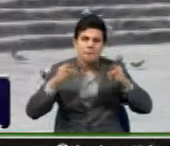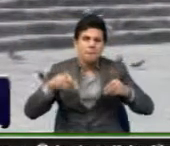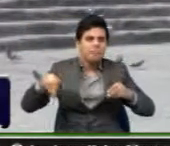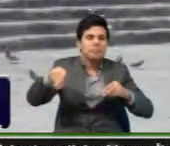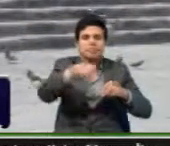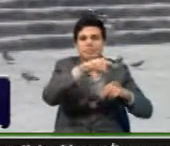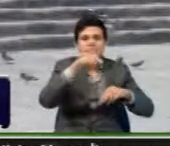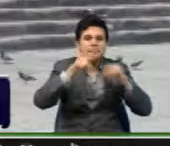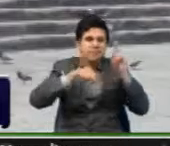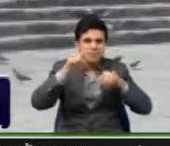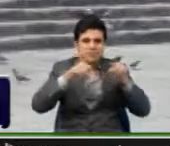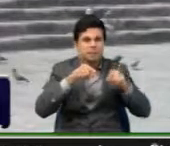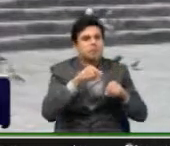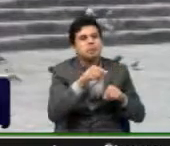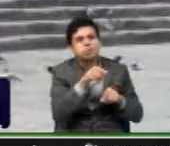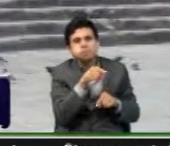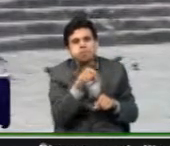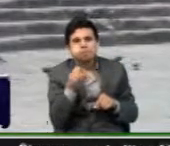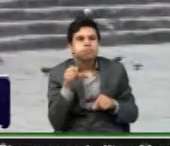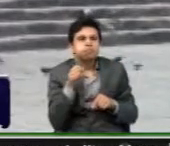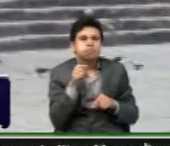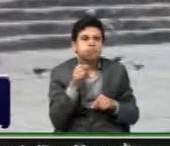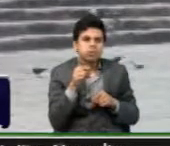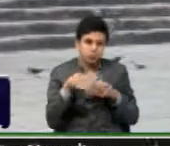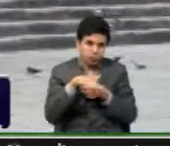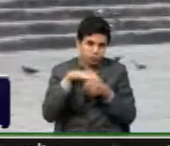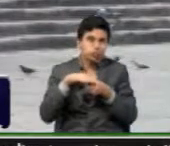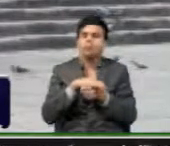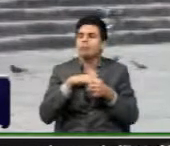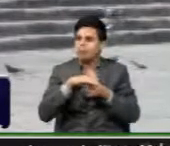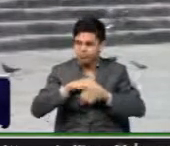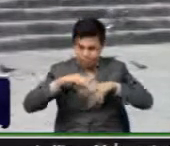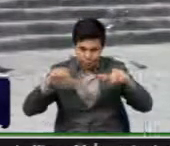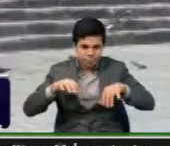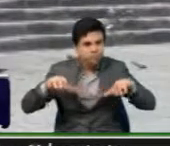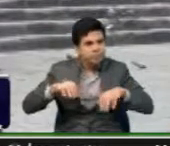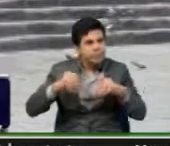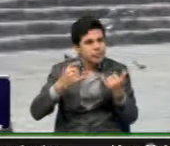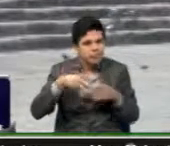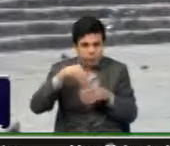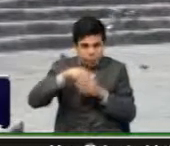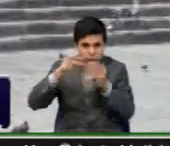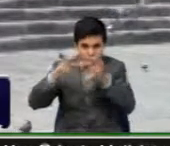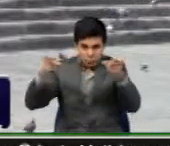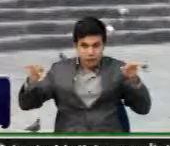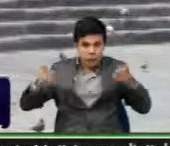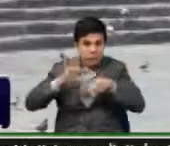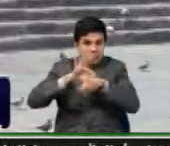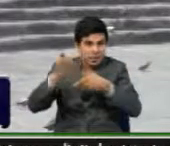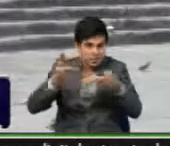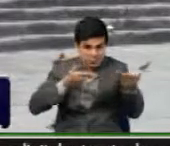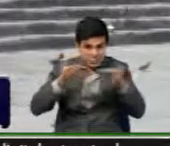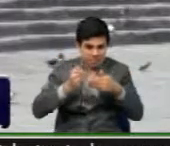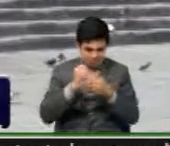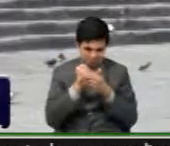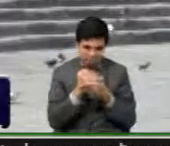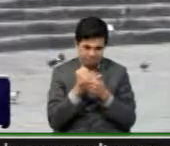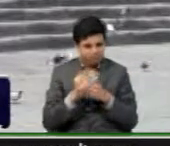personas que viven en sectores apartados de la ciudad y que con estos centros de salud beneficiarán su